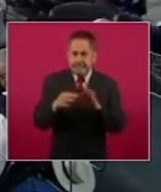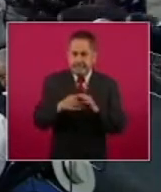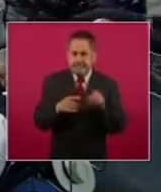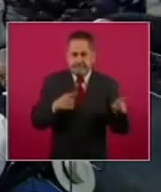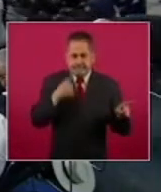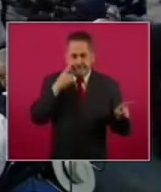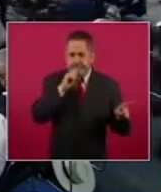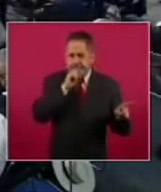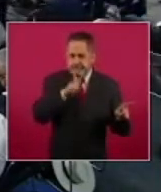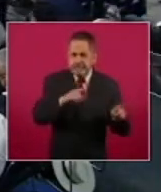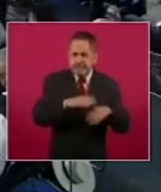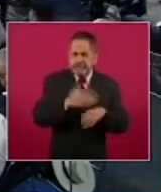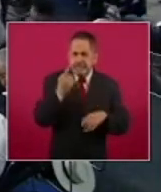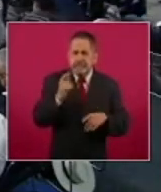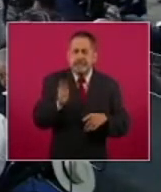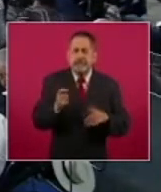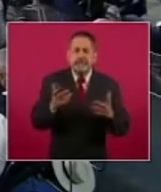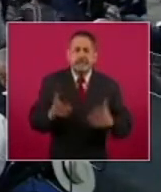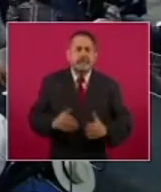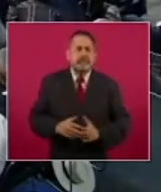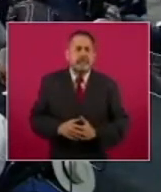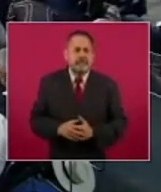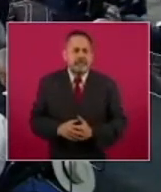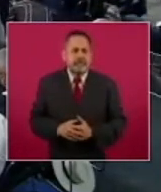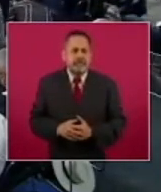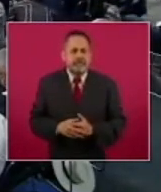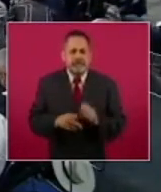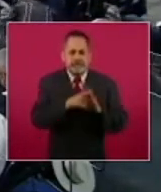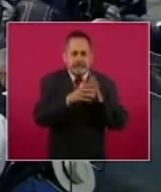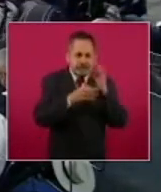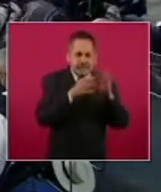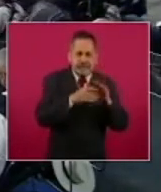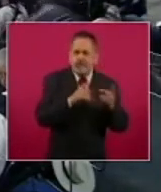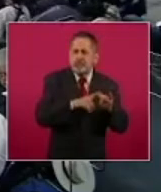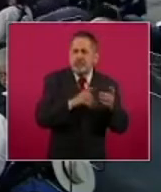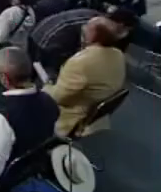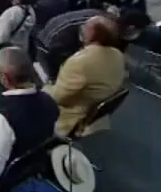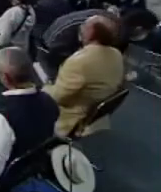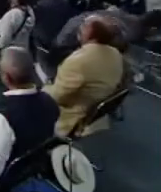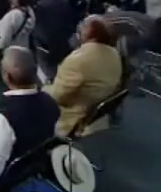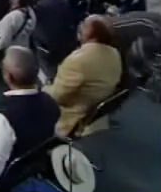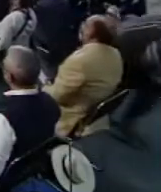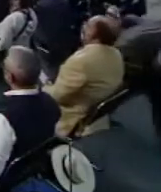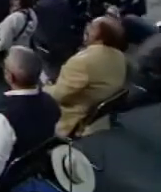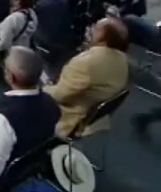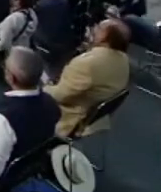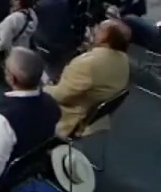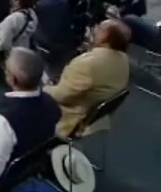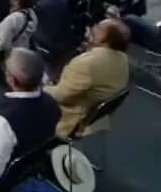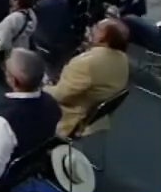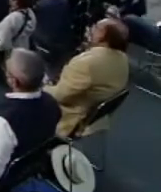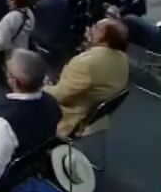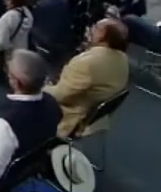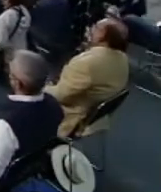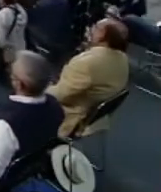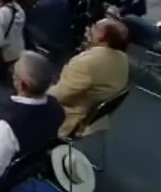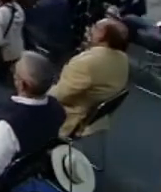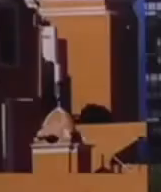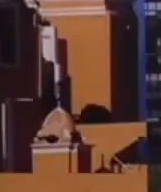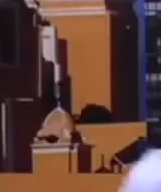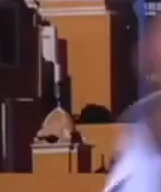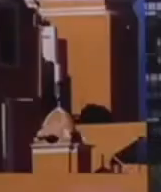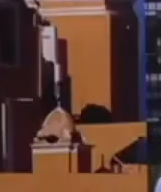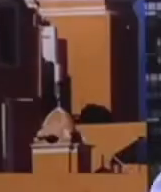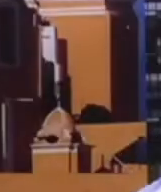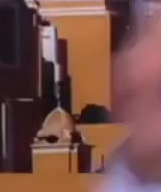encuentre llevando la información o la mañanera. Es la única manera de replicar lo